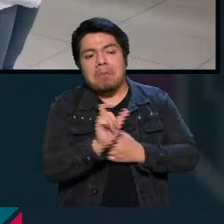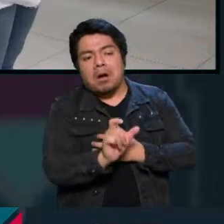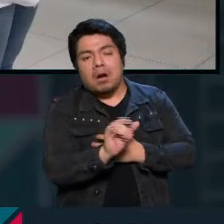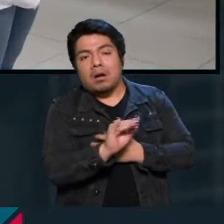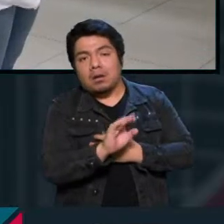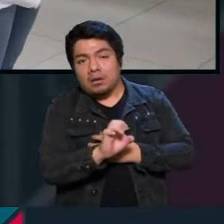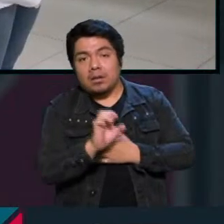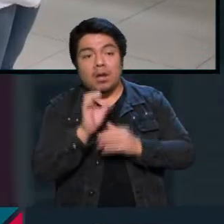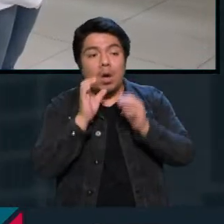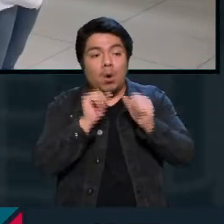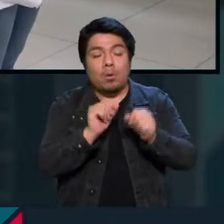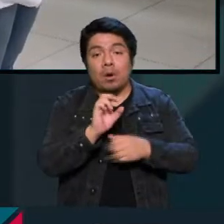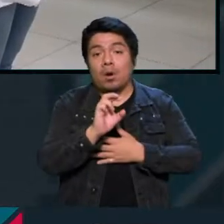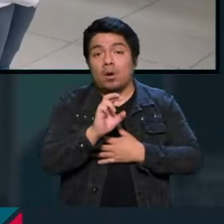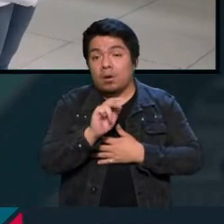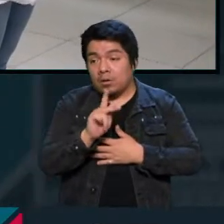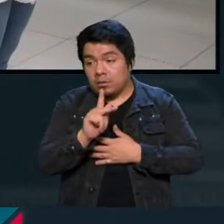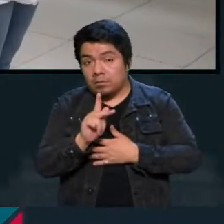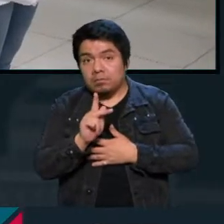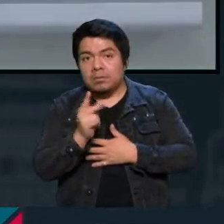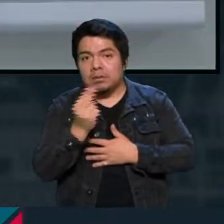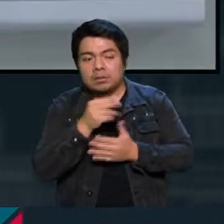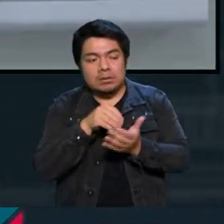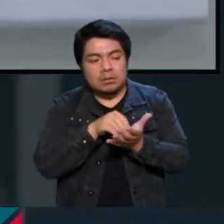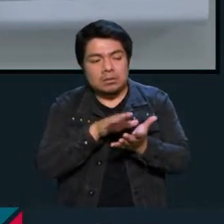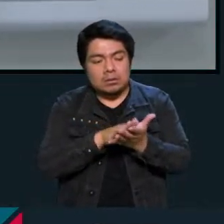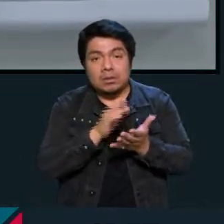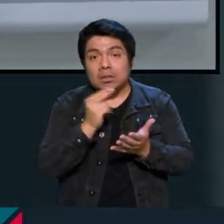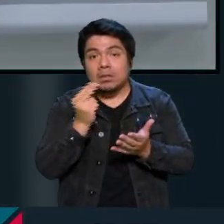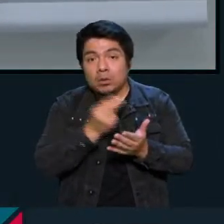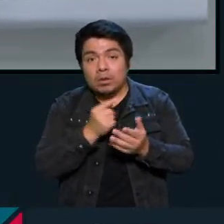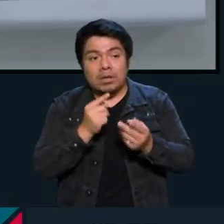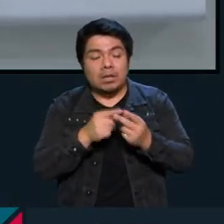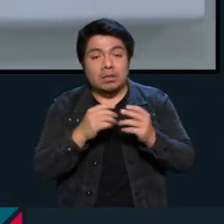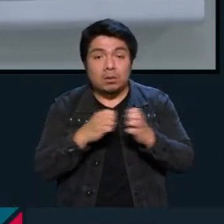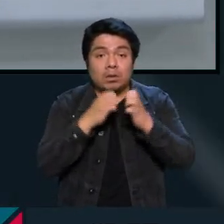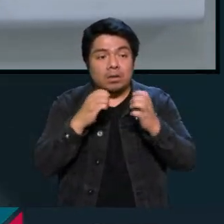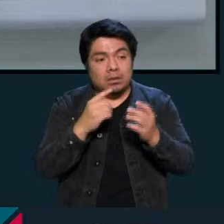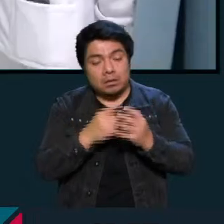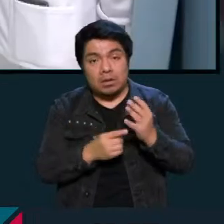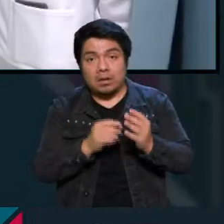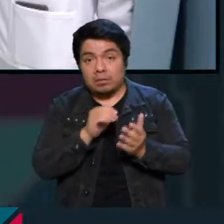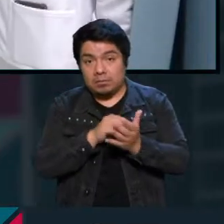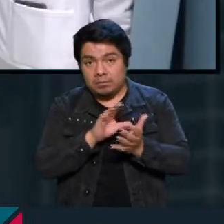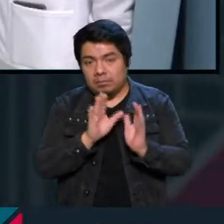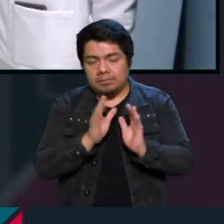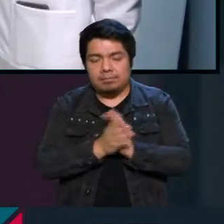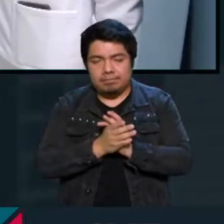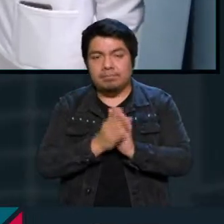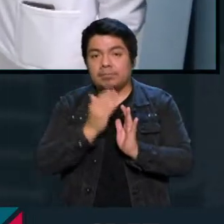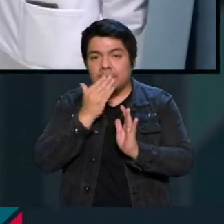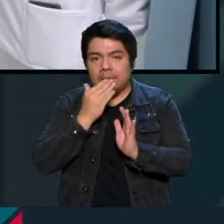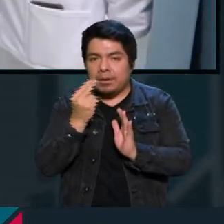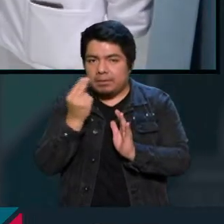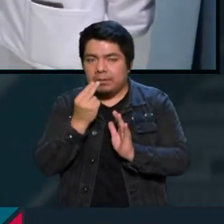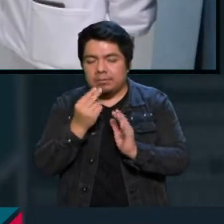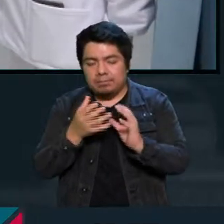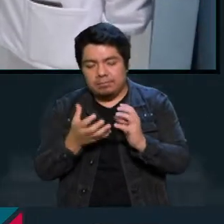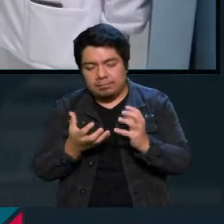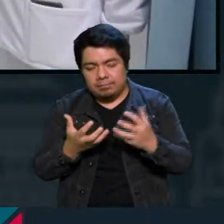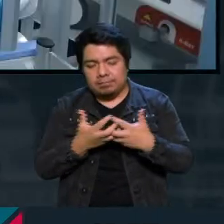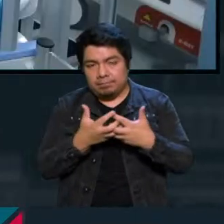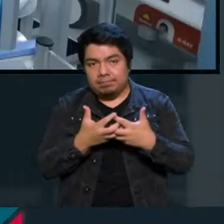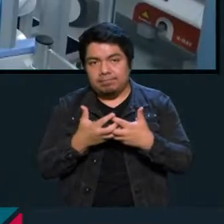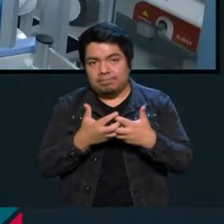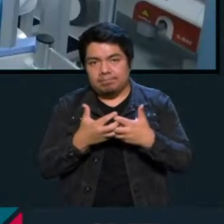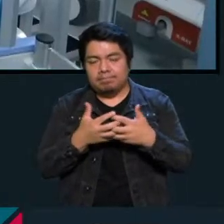o su CUR y digan que van a buscar una atención de urgencia o de consulta, se les tiene que dar. Entonces yo creo que son los grandes avances, pero hay que consolidarlo, como te digo, Braulio, para lo que